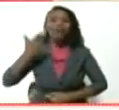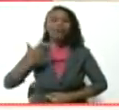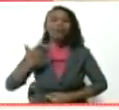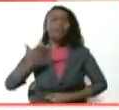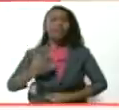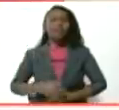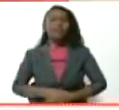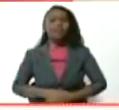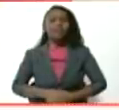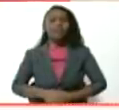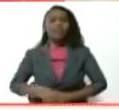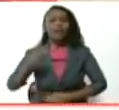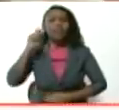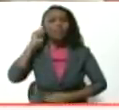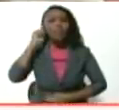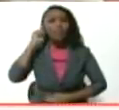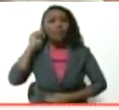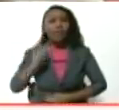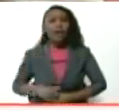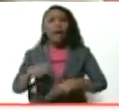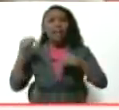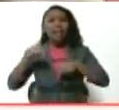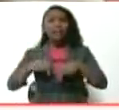la importancia de la mujer